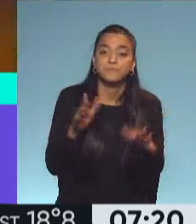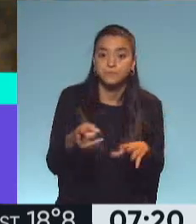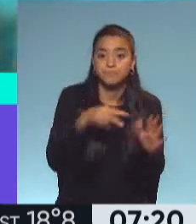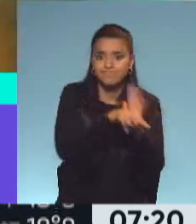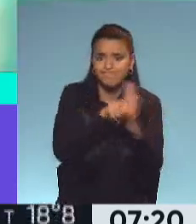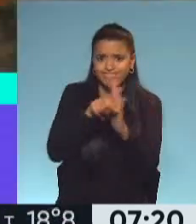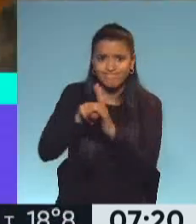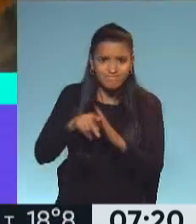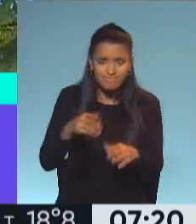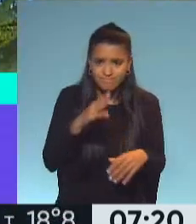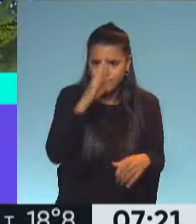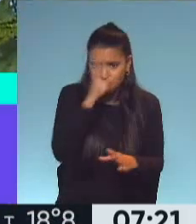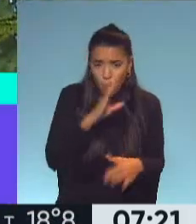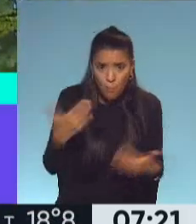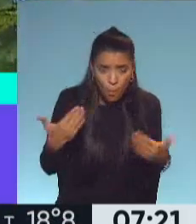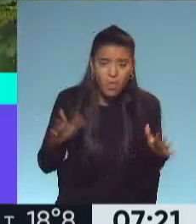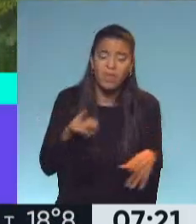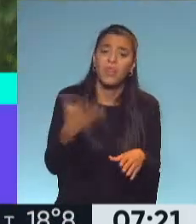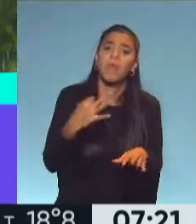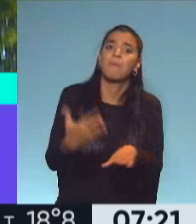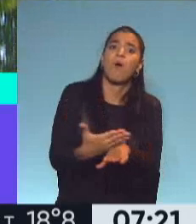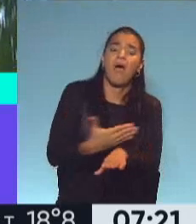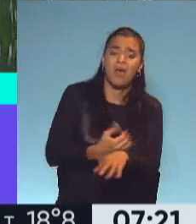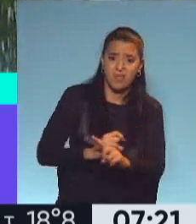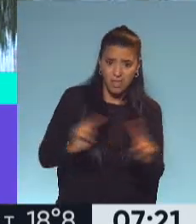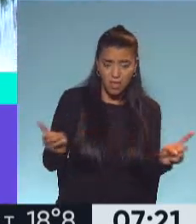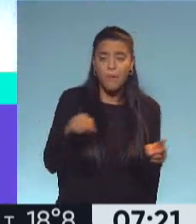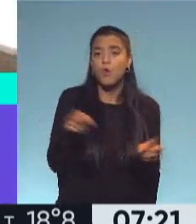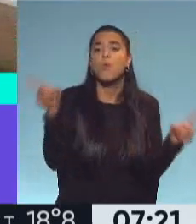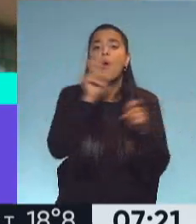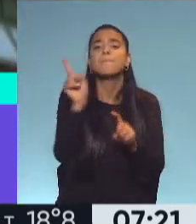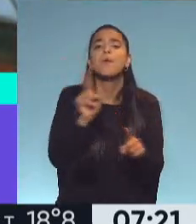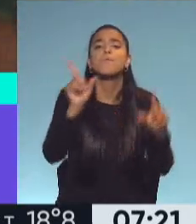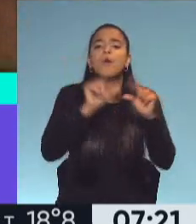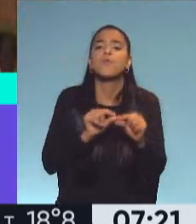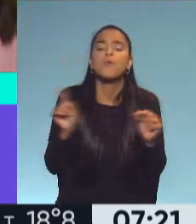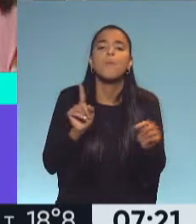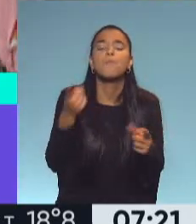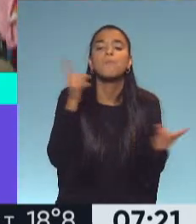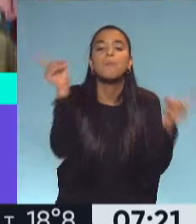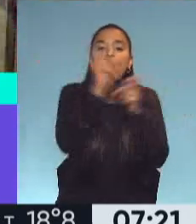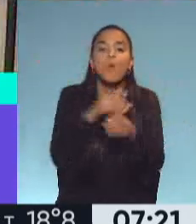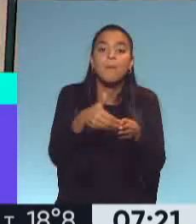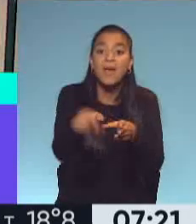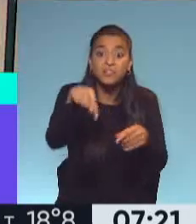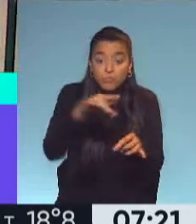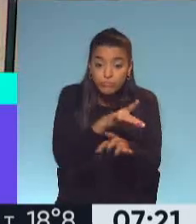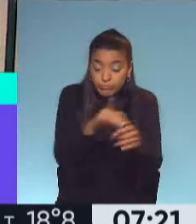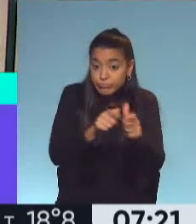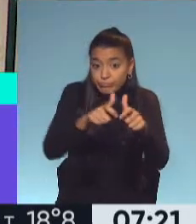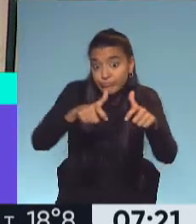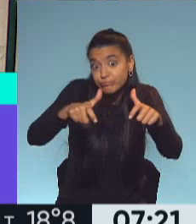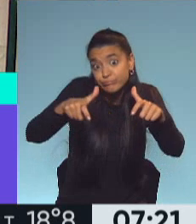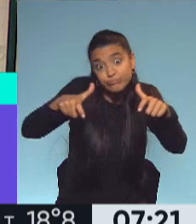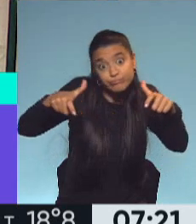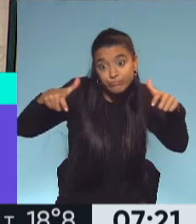ocupar, digamos, eso es lo más probable. Nosotros tenemos que evitar que suceda, pero no es un problema de un número, es un problema de proyecciones. Esto sigue subiendo de esta manera y